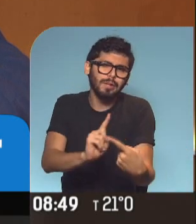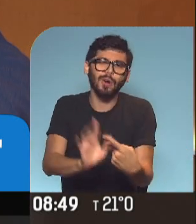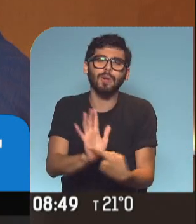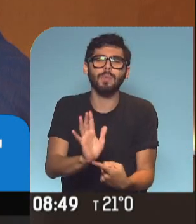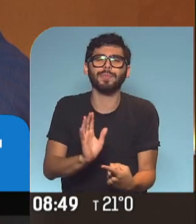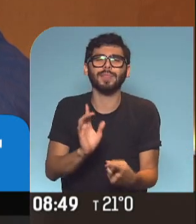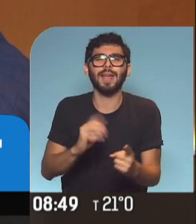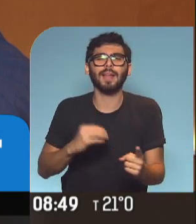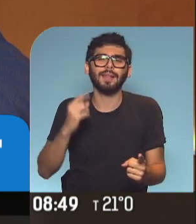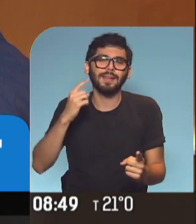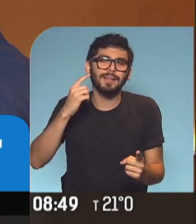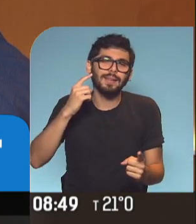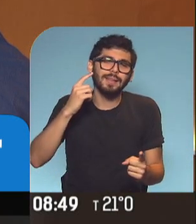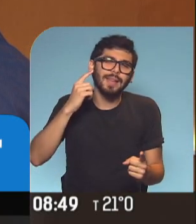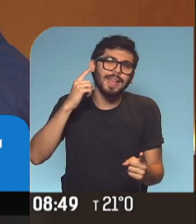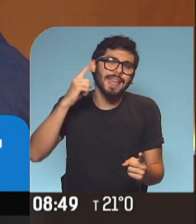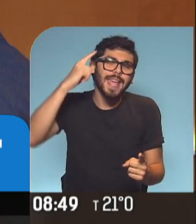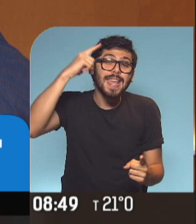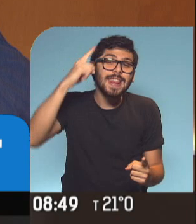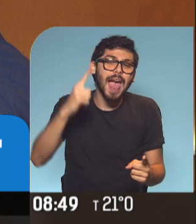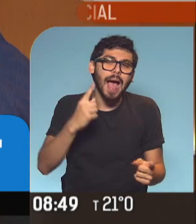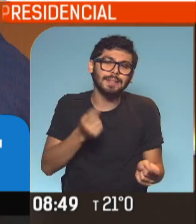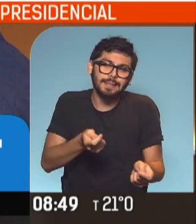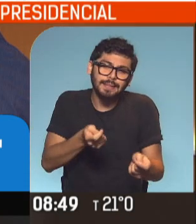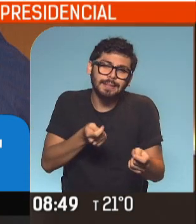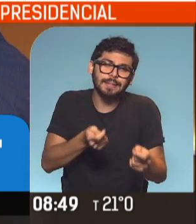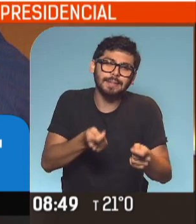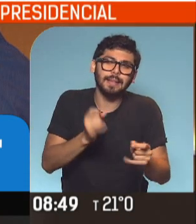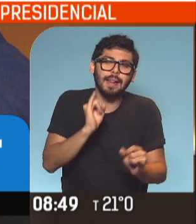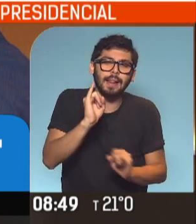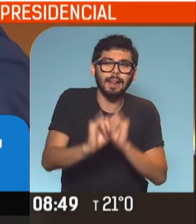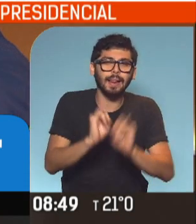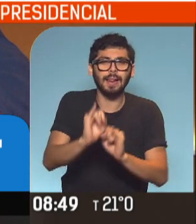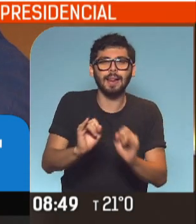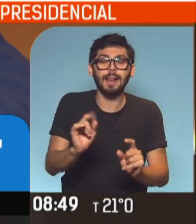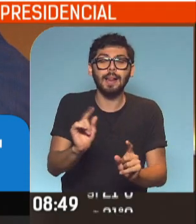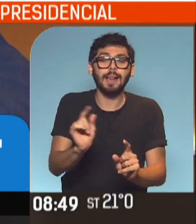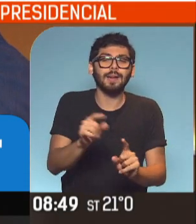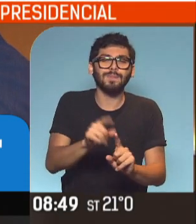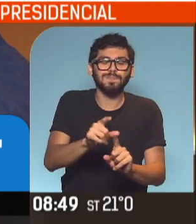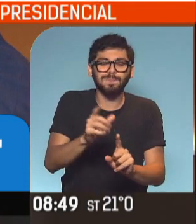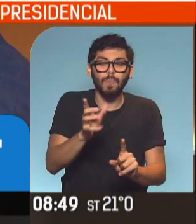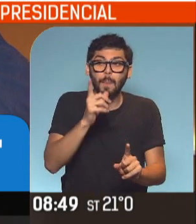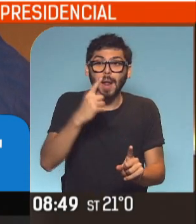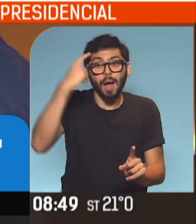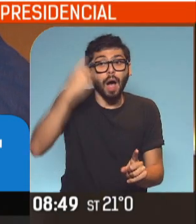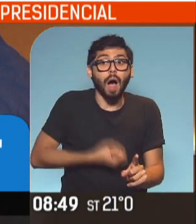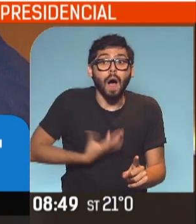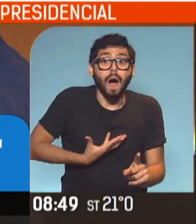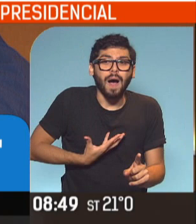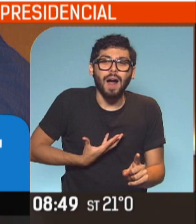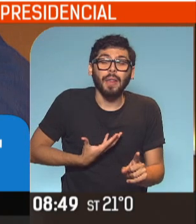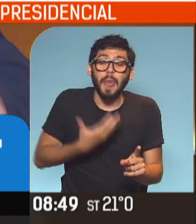y de la manipulación de algunas ideas que las hace sonar del sentido común durante un rato pero cuando las escarbas un poco como esto decir